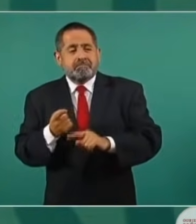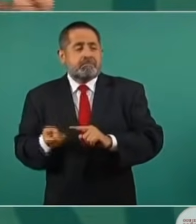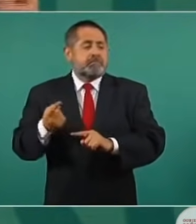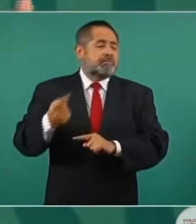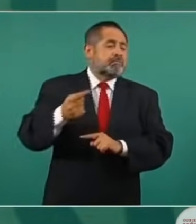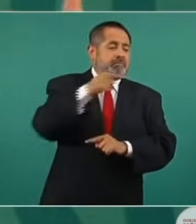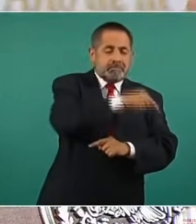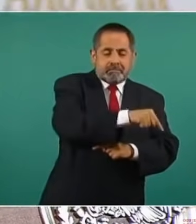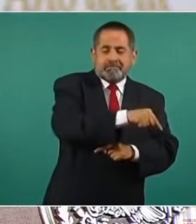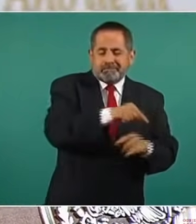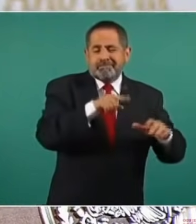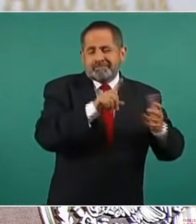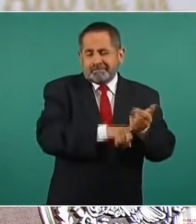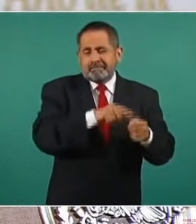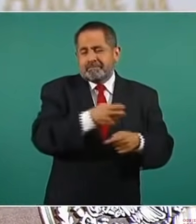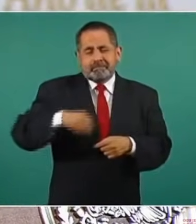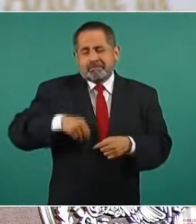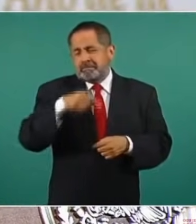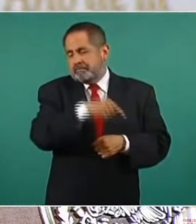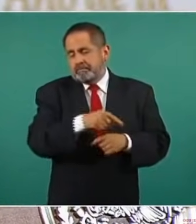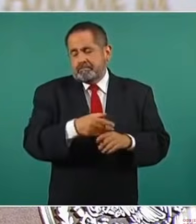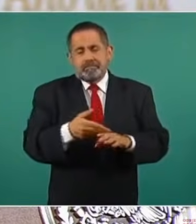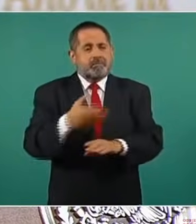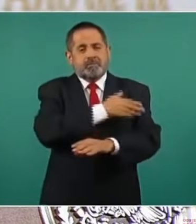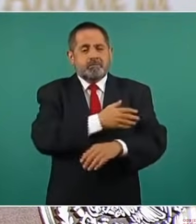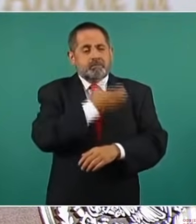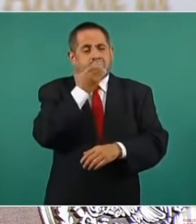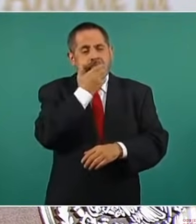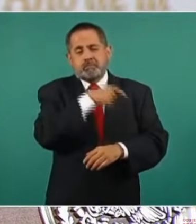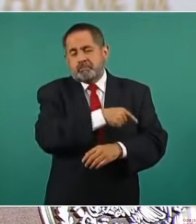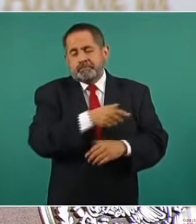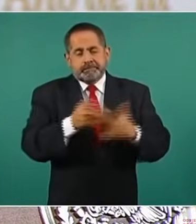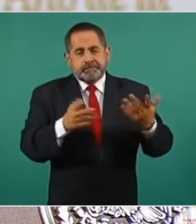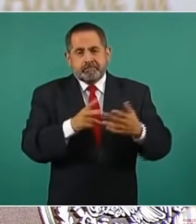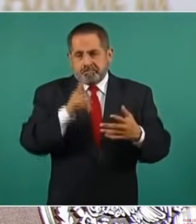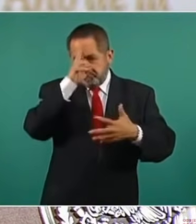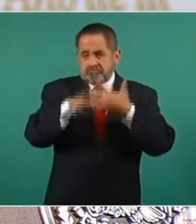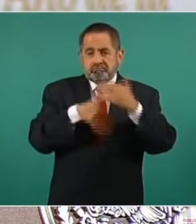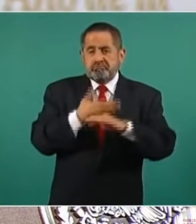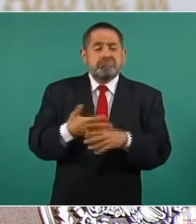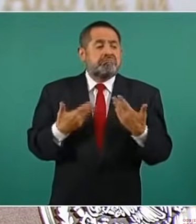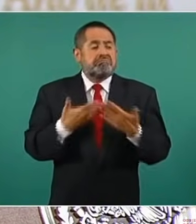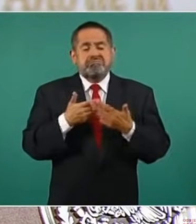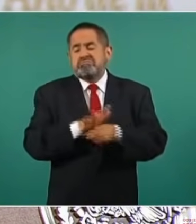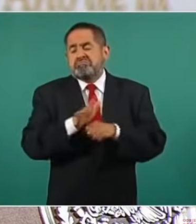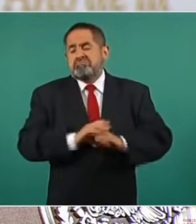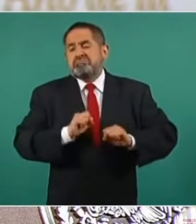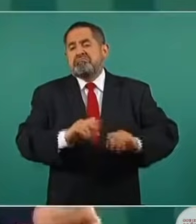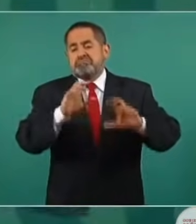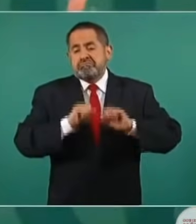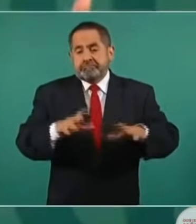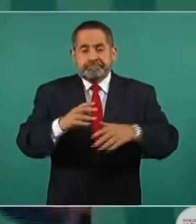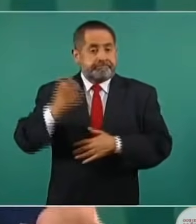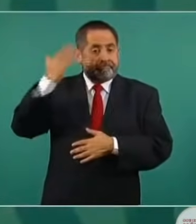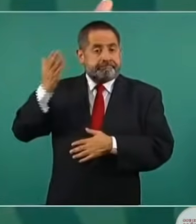Porque se arraigaron las prácticas de violencia, se